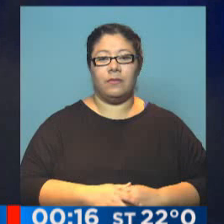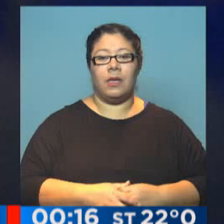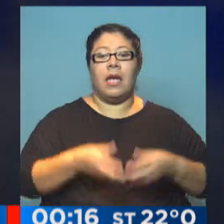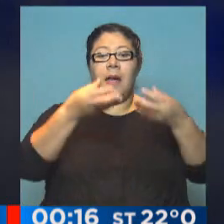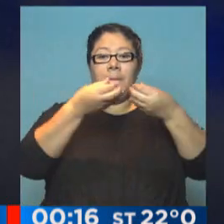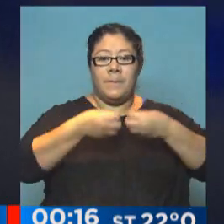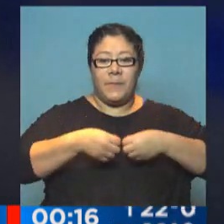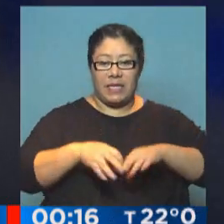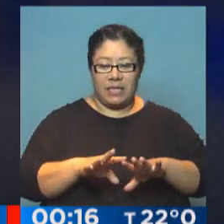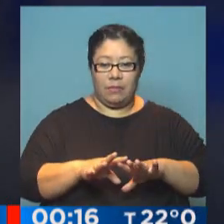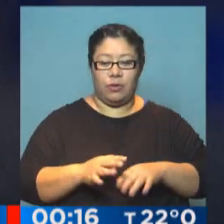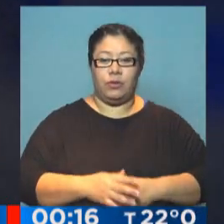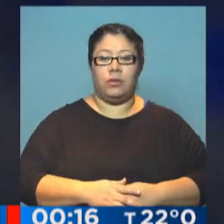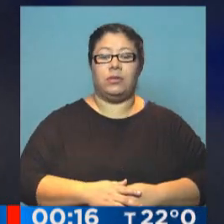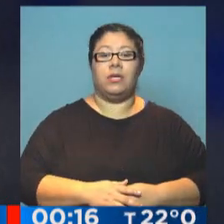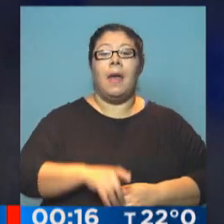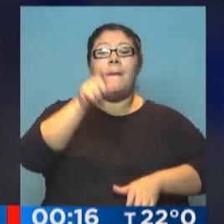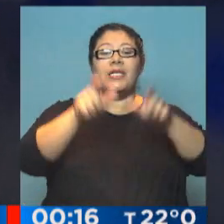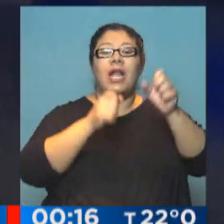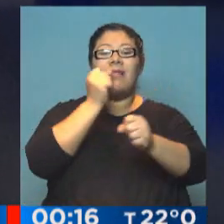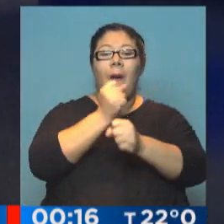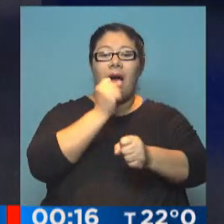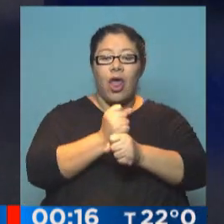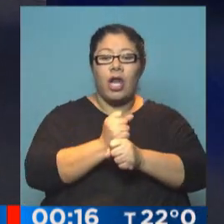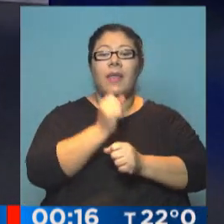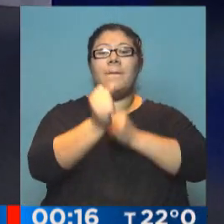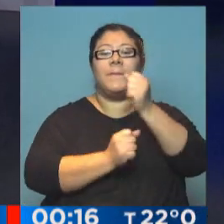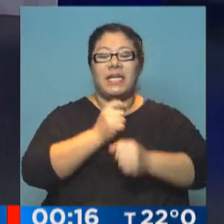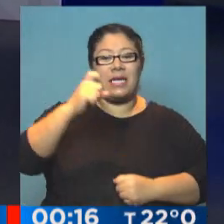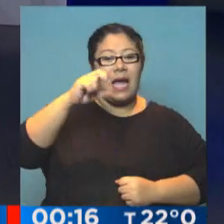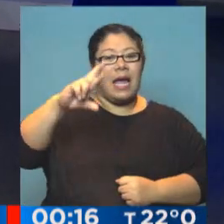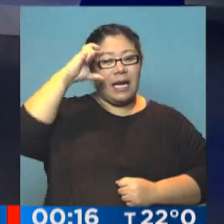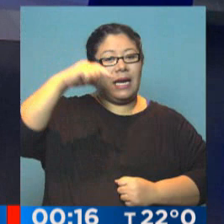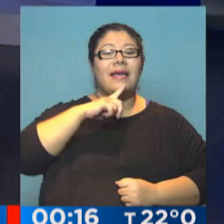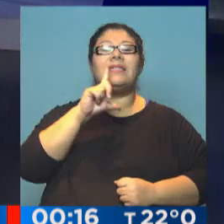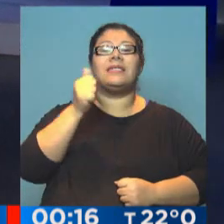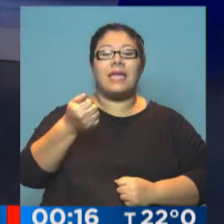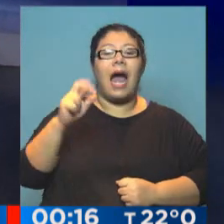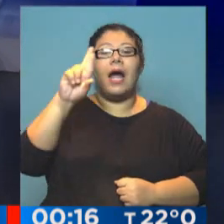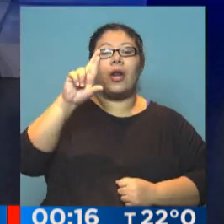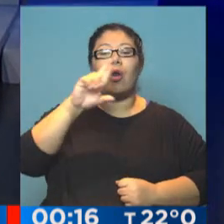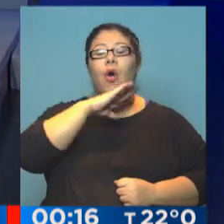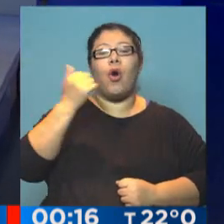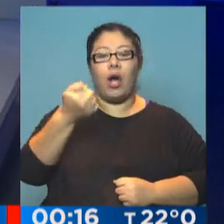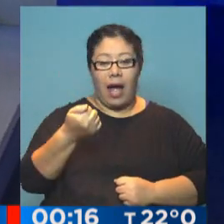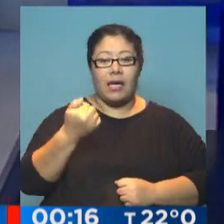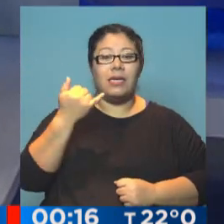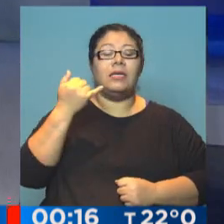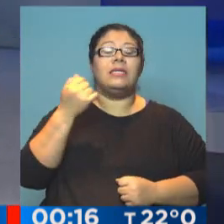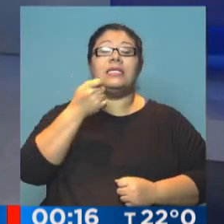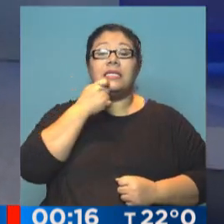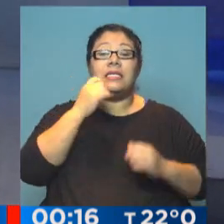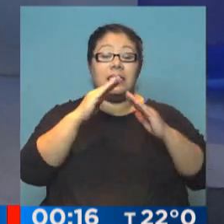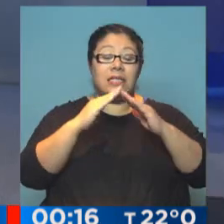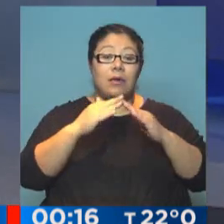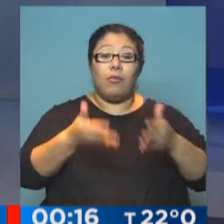transitar nuestra agenda. Los trabajadores de Cresta Roja decidieron levantar el acampe a condición de que sean liberados los